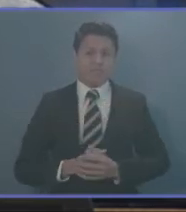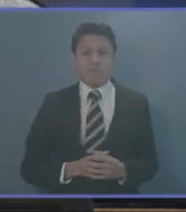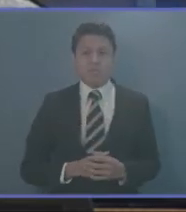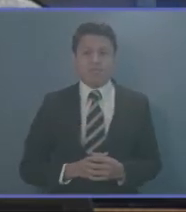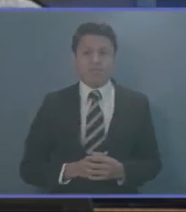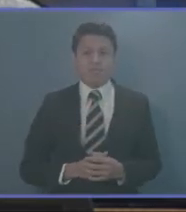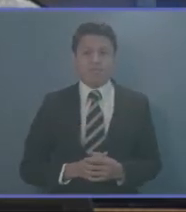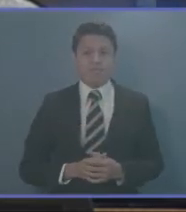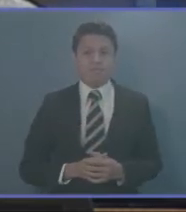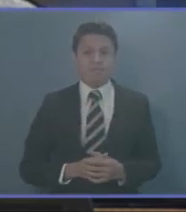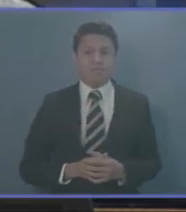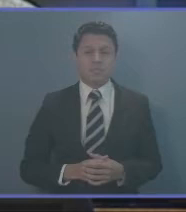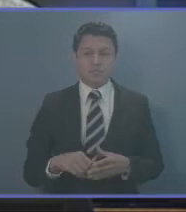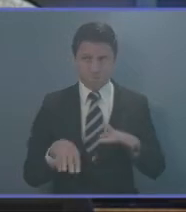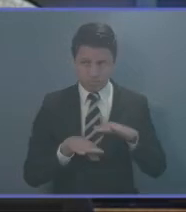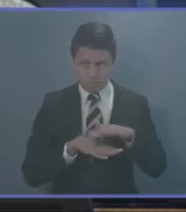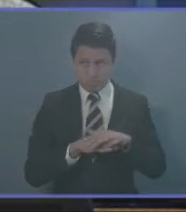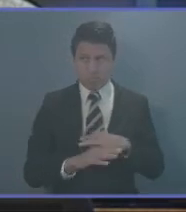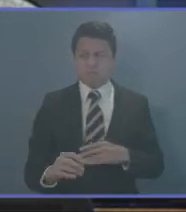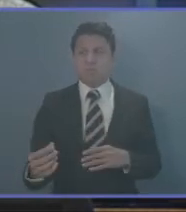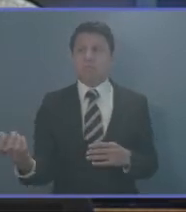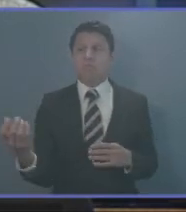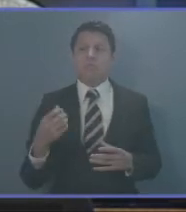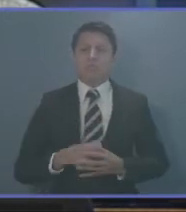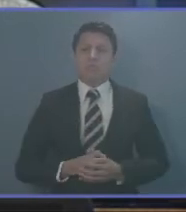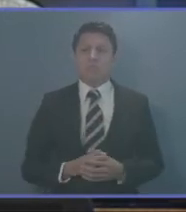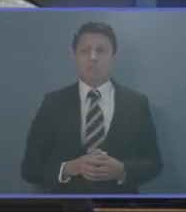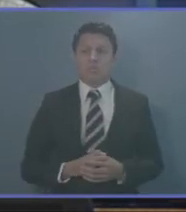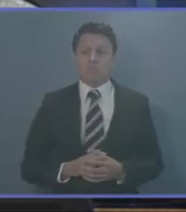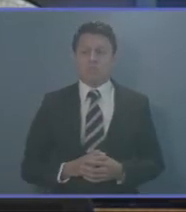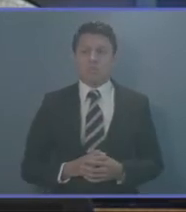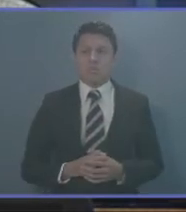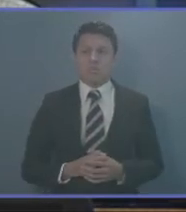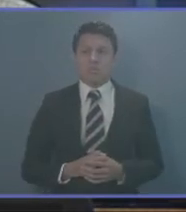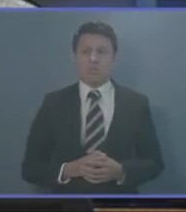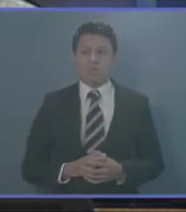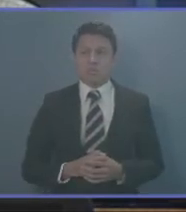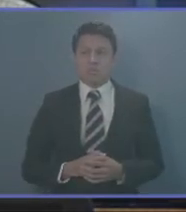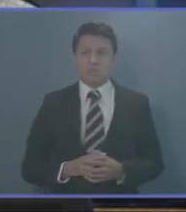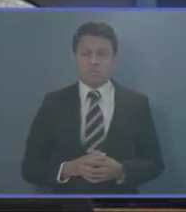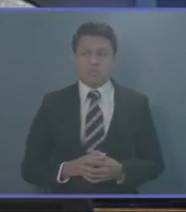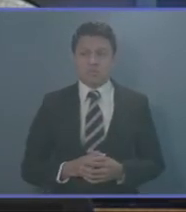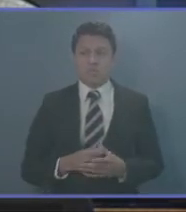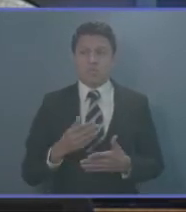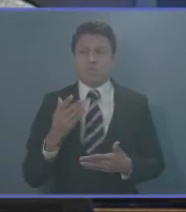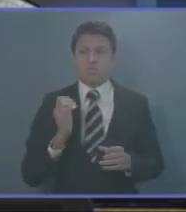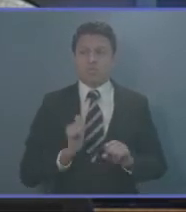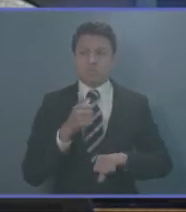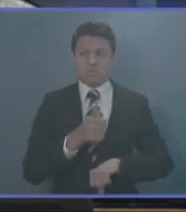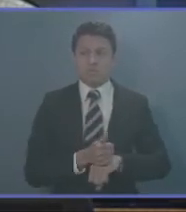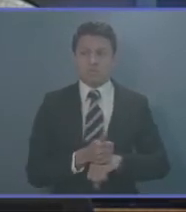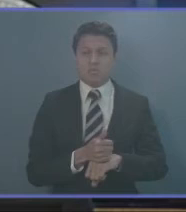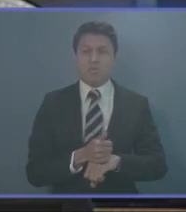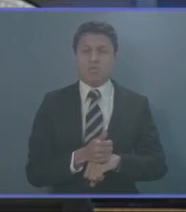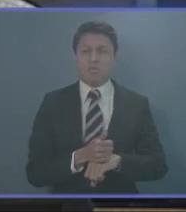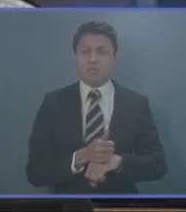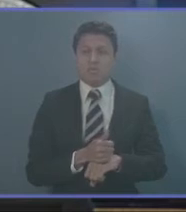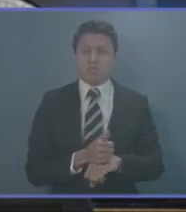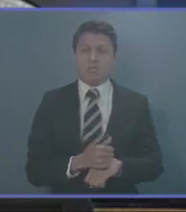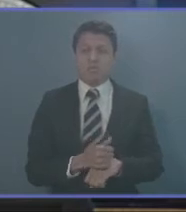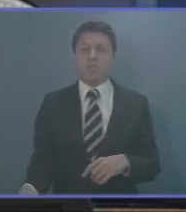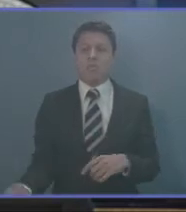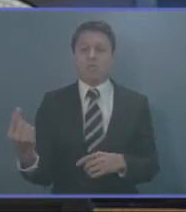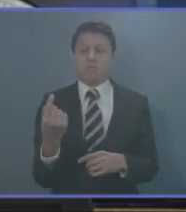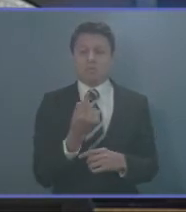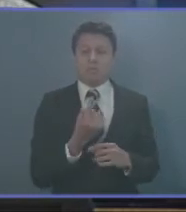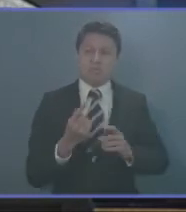efectos de esta ley se entenderá como base imponible el valor del capital contable neto, el cual se determinará deduciendo el capital contable de